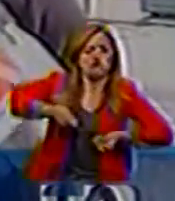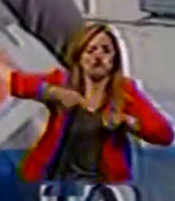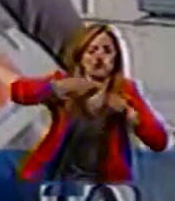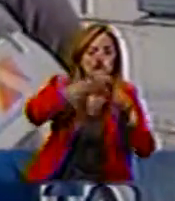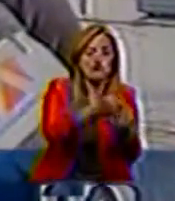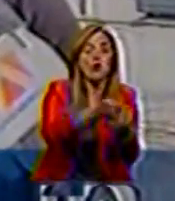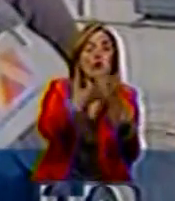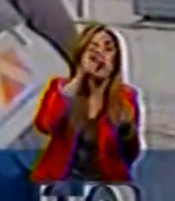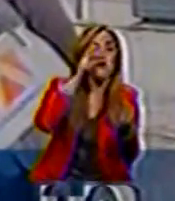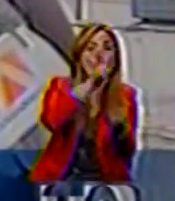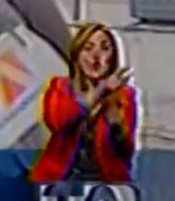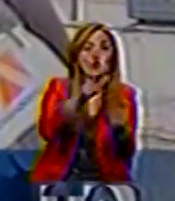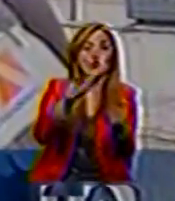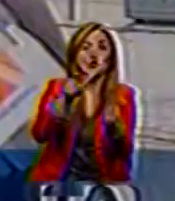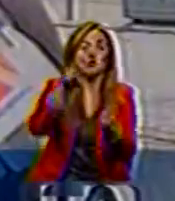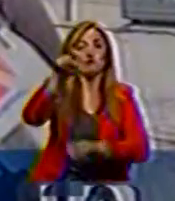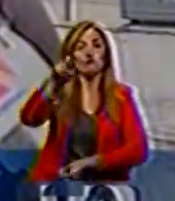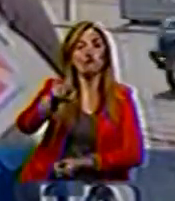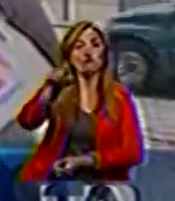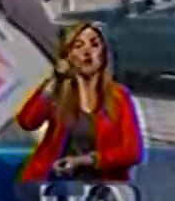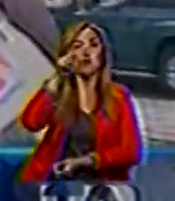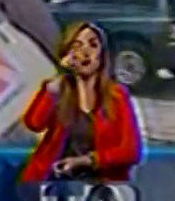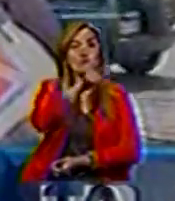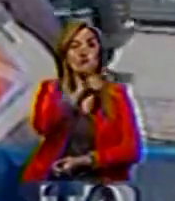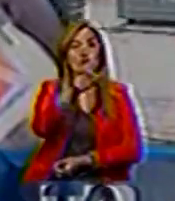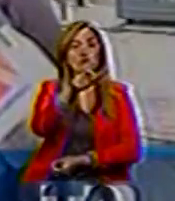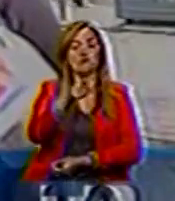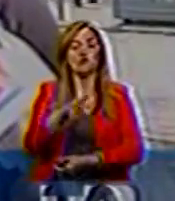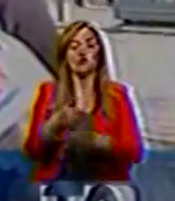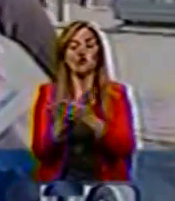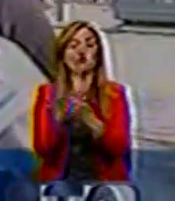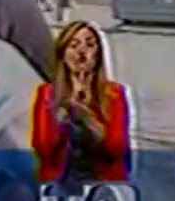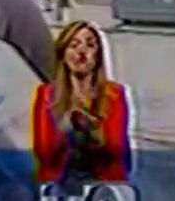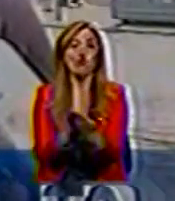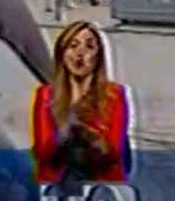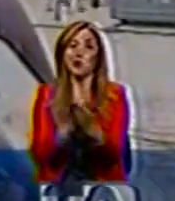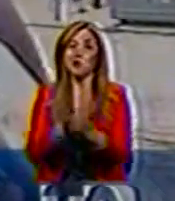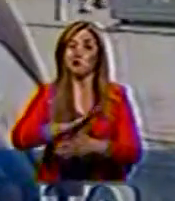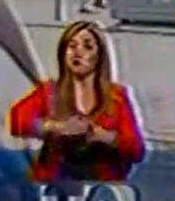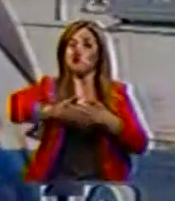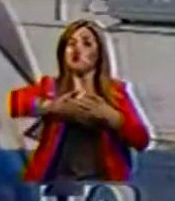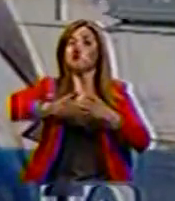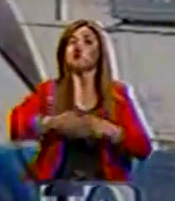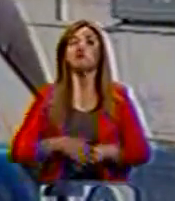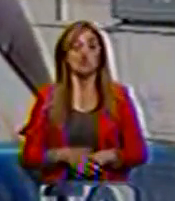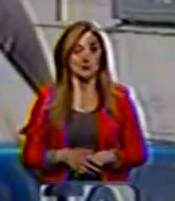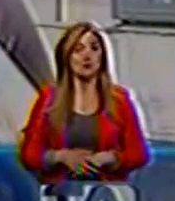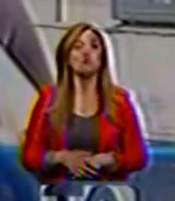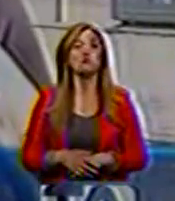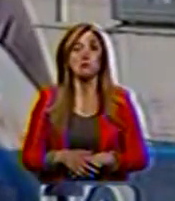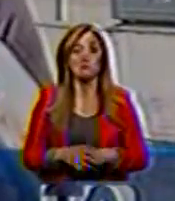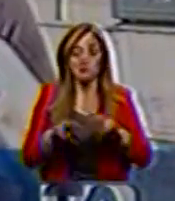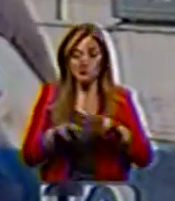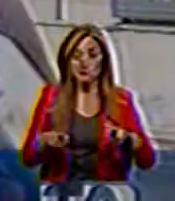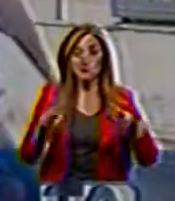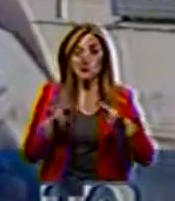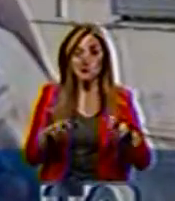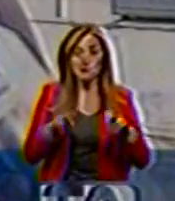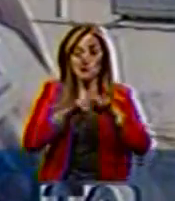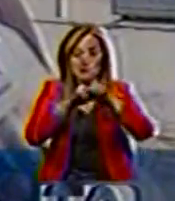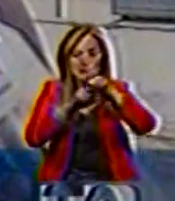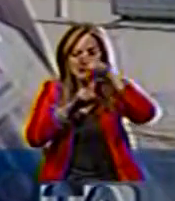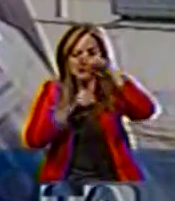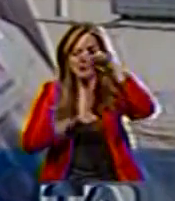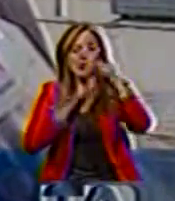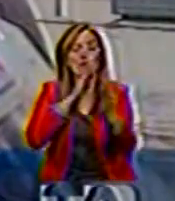Fiscalía, necesariamente Fiscalía va a contar con nuevos elementos adicionales en esta investigación para que sus investigaciones se vayan